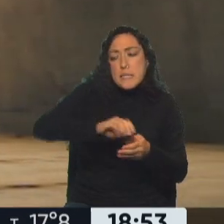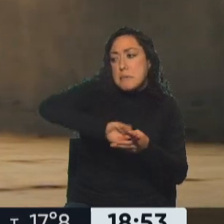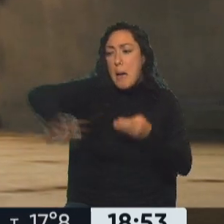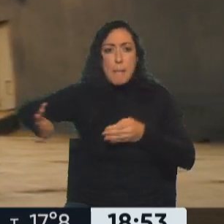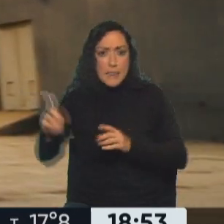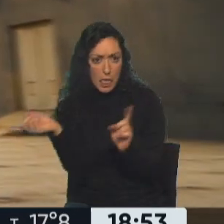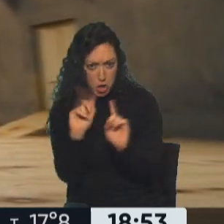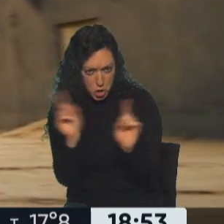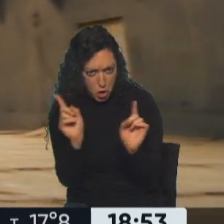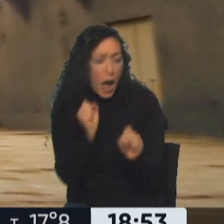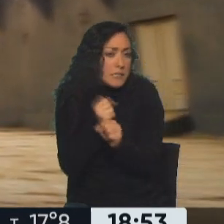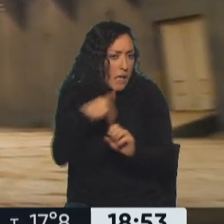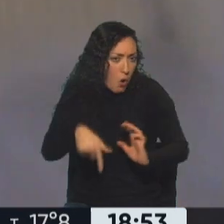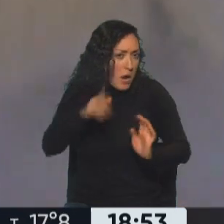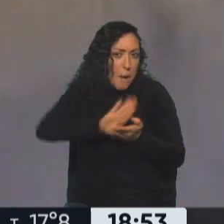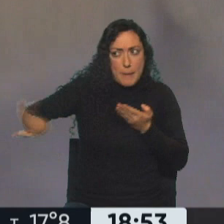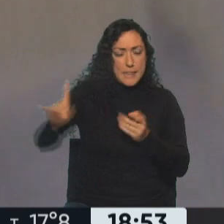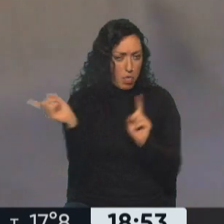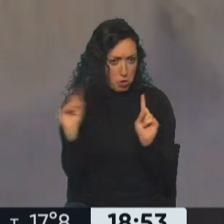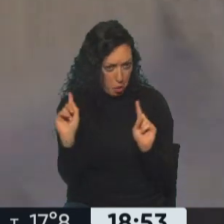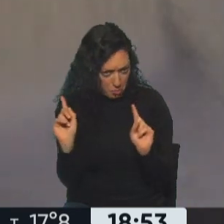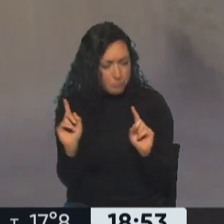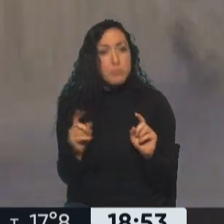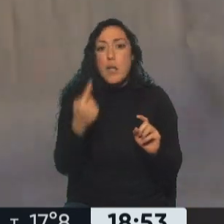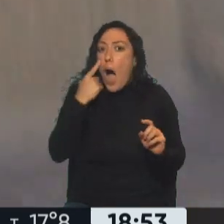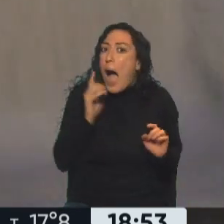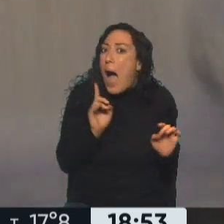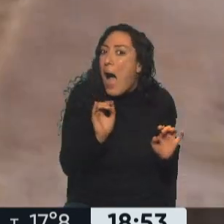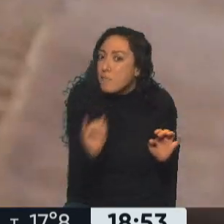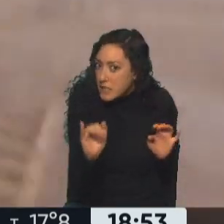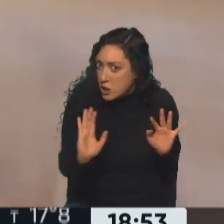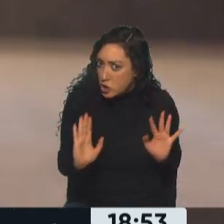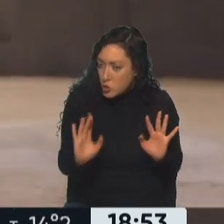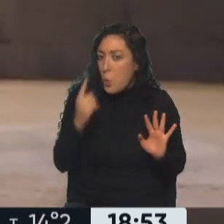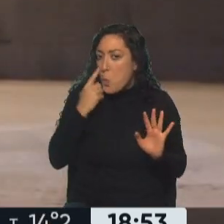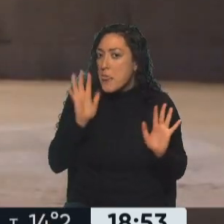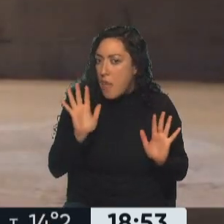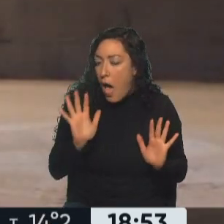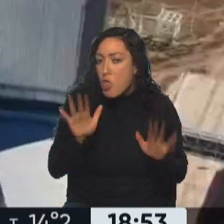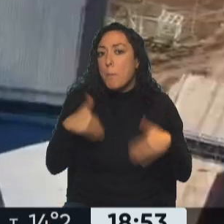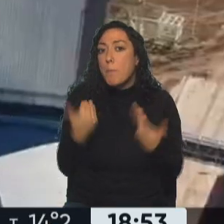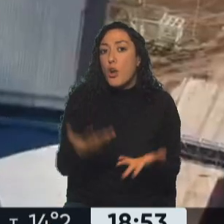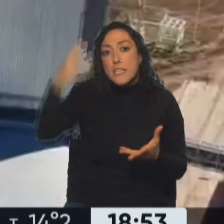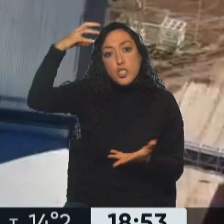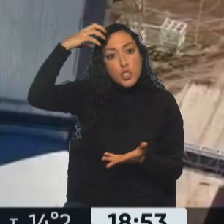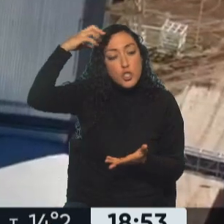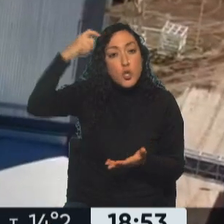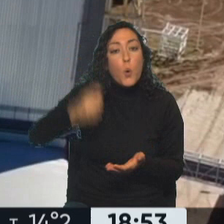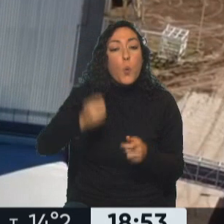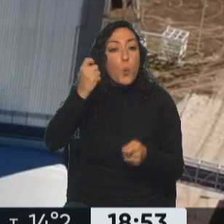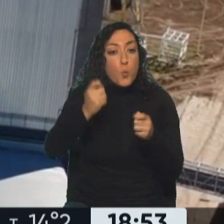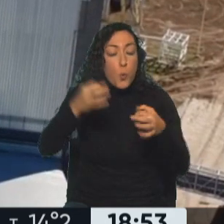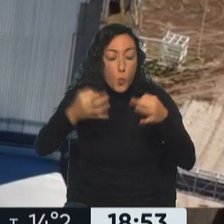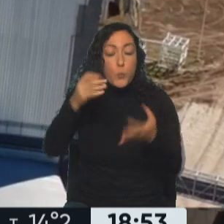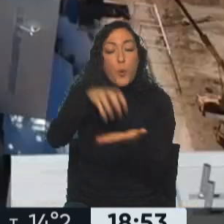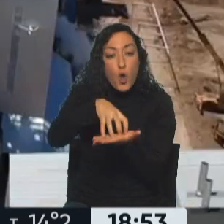lo menos no todavía, pero sí hay una advertencia importante respecto de su accionar, y por eso es que la Corte está revisando el expediente.